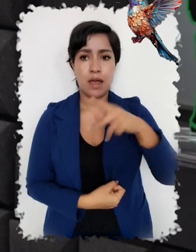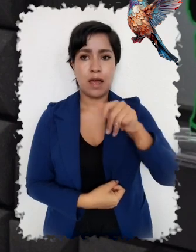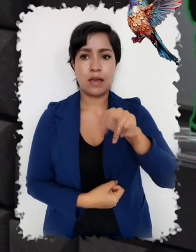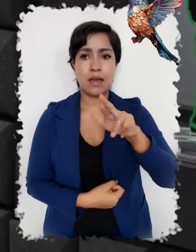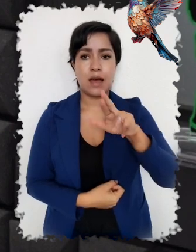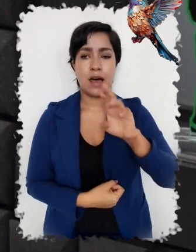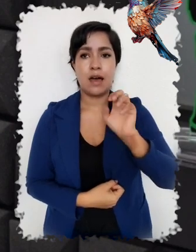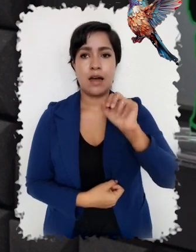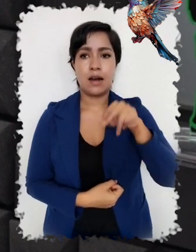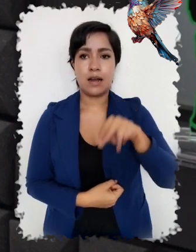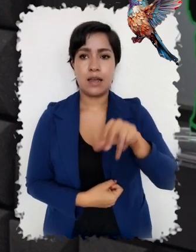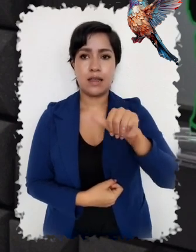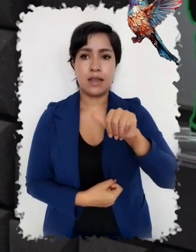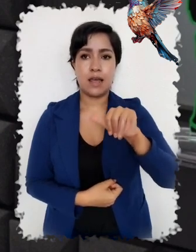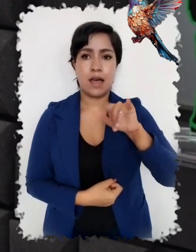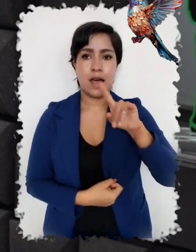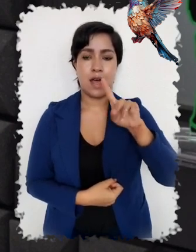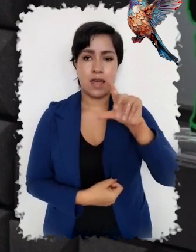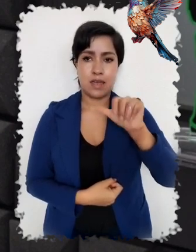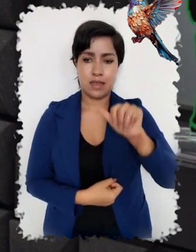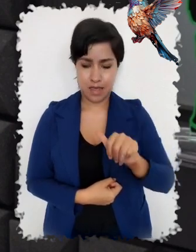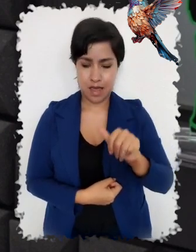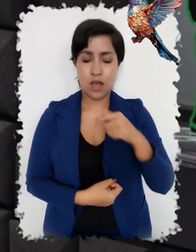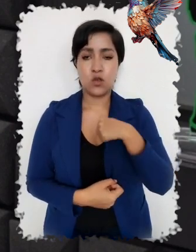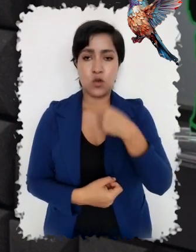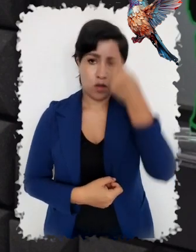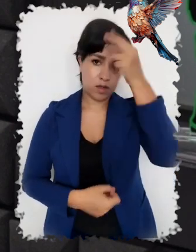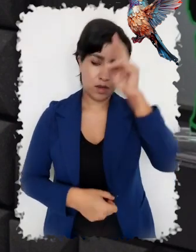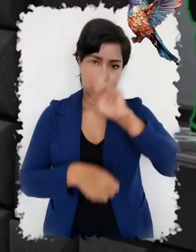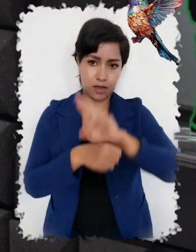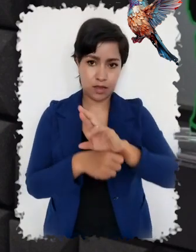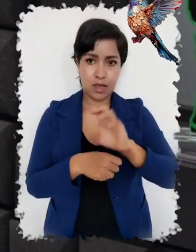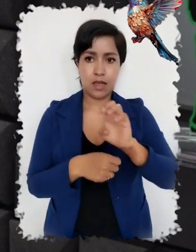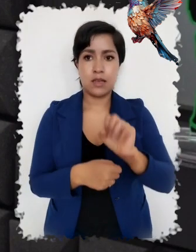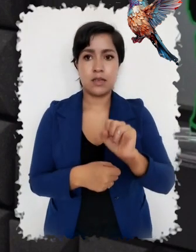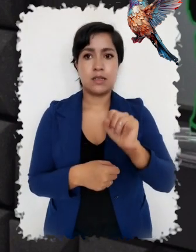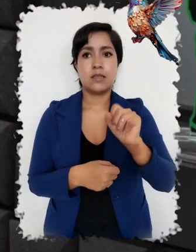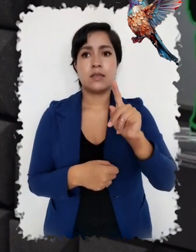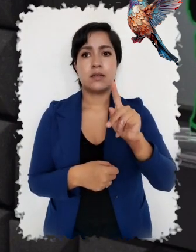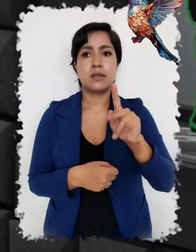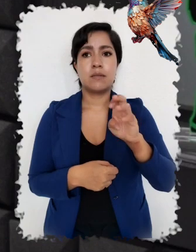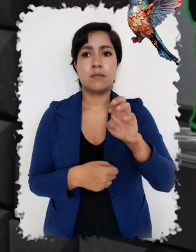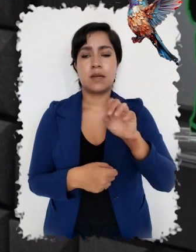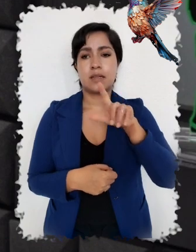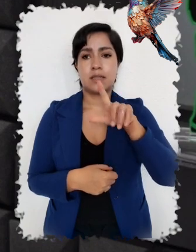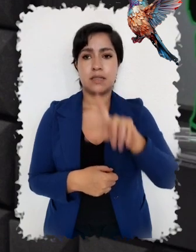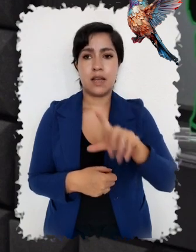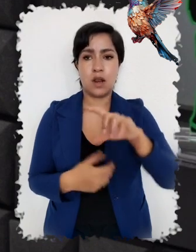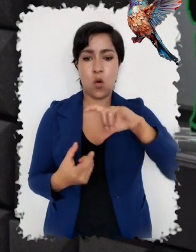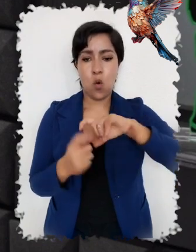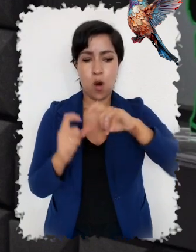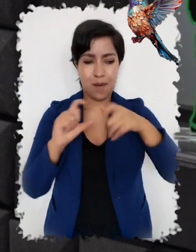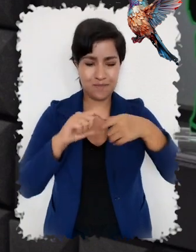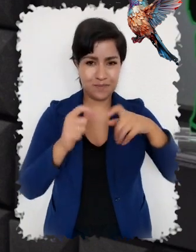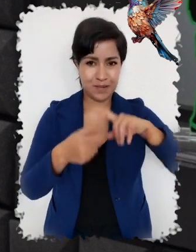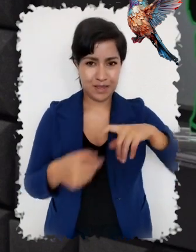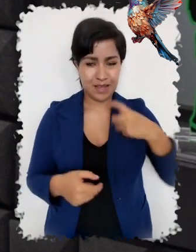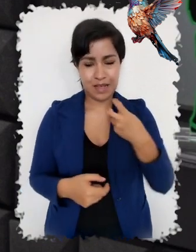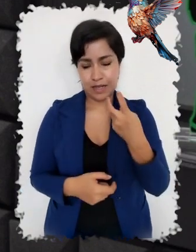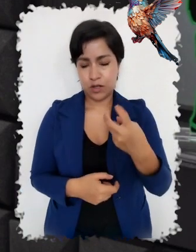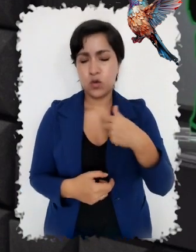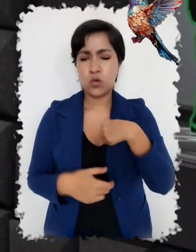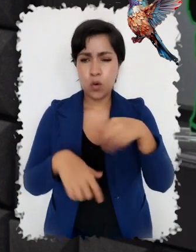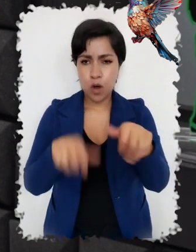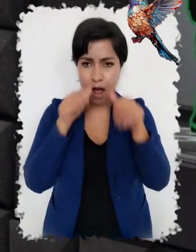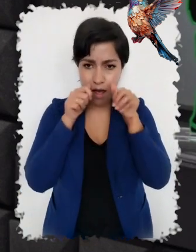Ortiz Cortés actualmente soy la directora de special olympics aquí en Michoacán y pues dime estoy aquí a